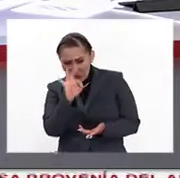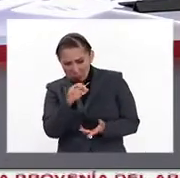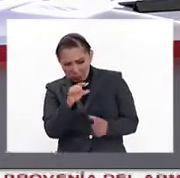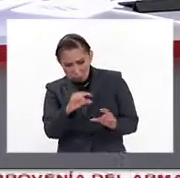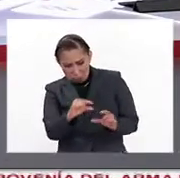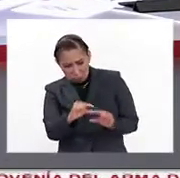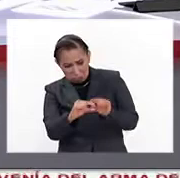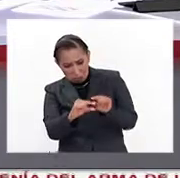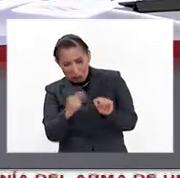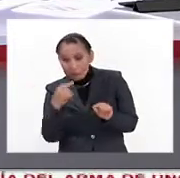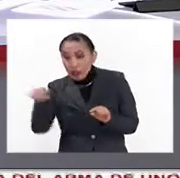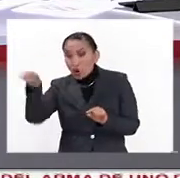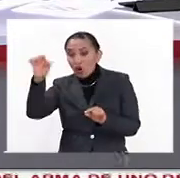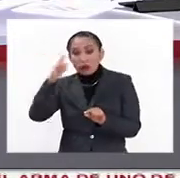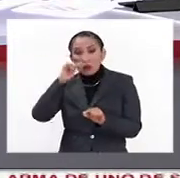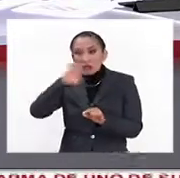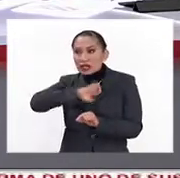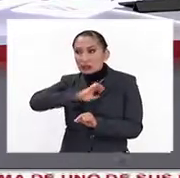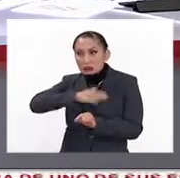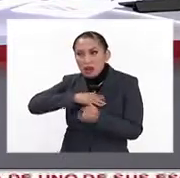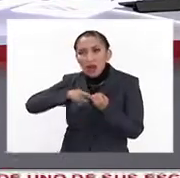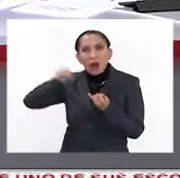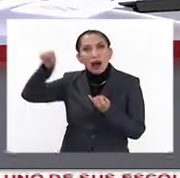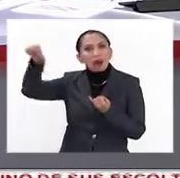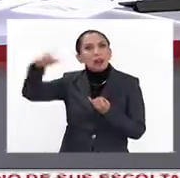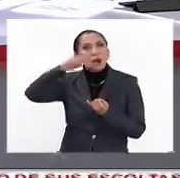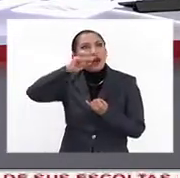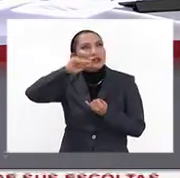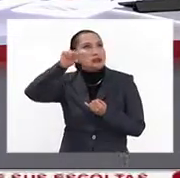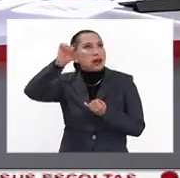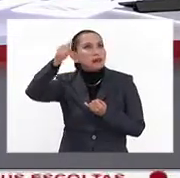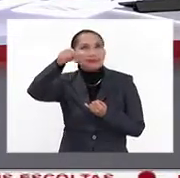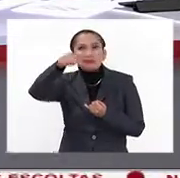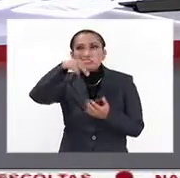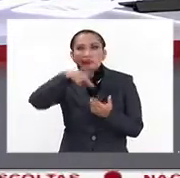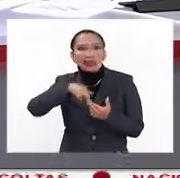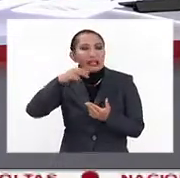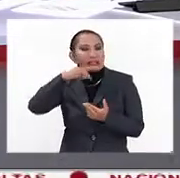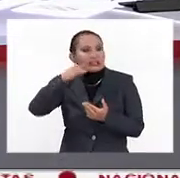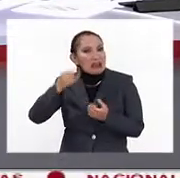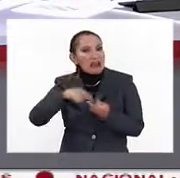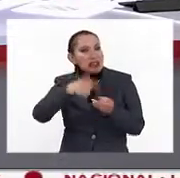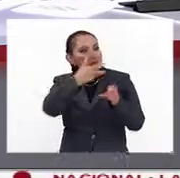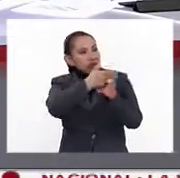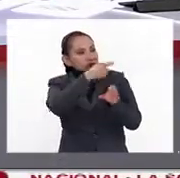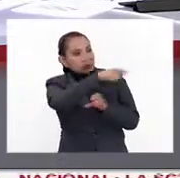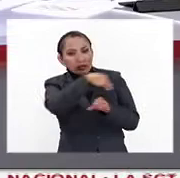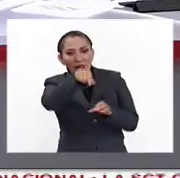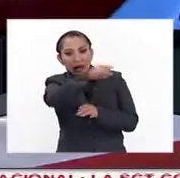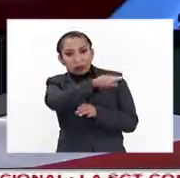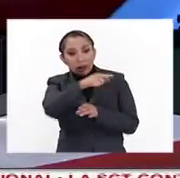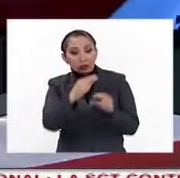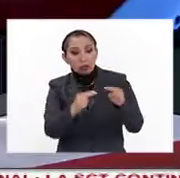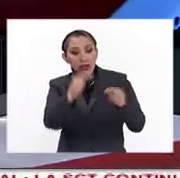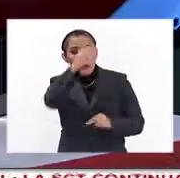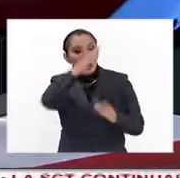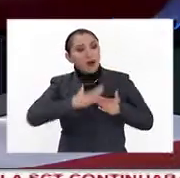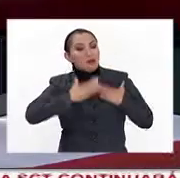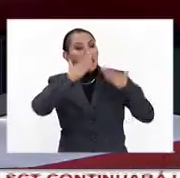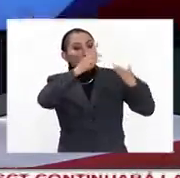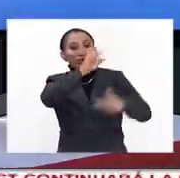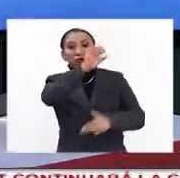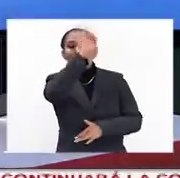pero si lo comparas con la policía en España, la policía en la región en Chile, en Estados Unidos, son niveles de confianza